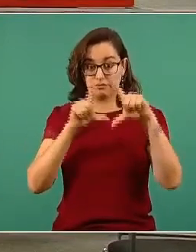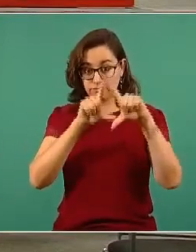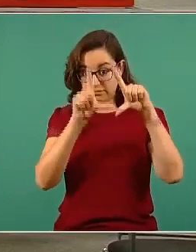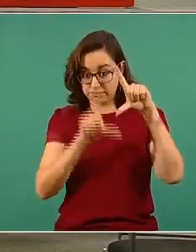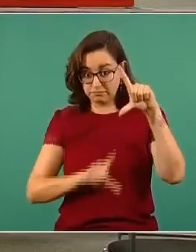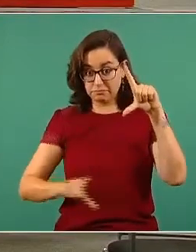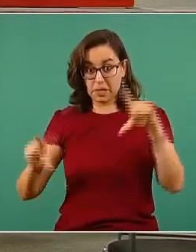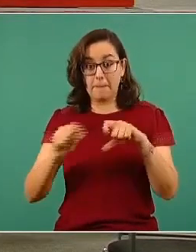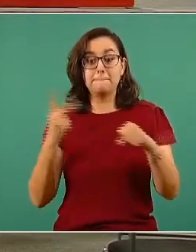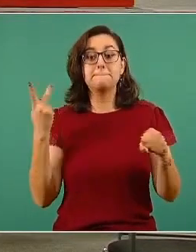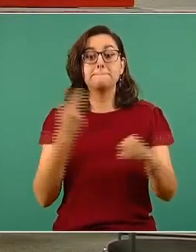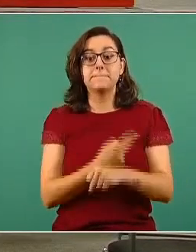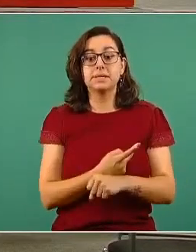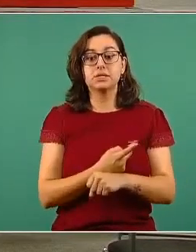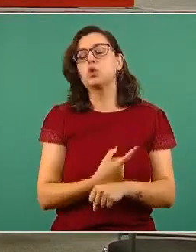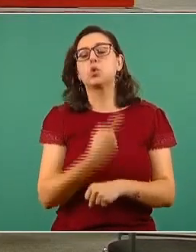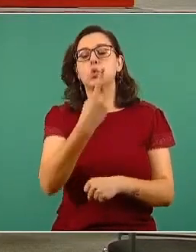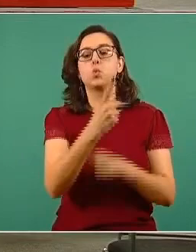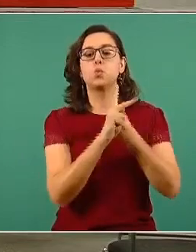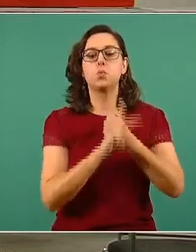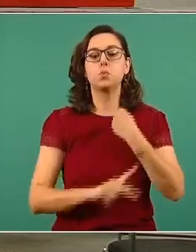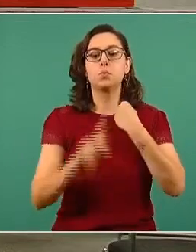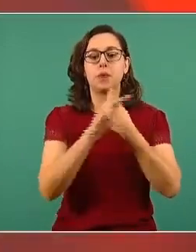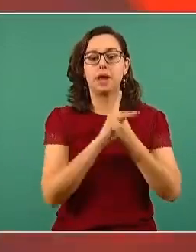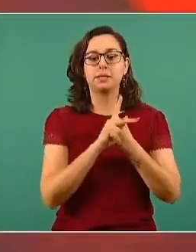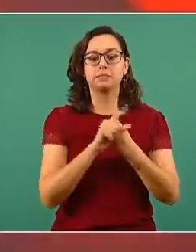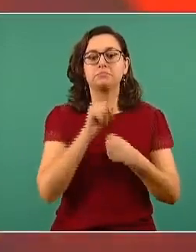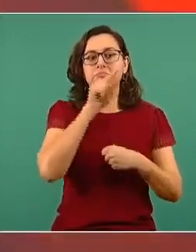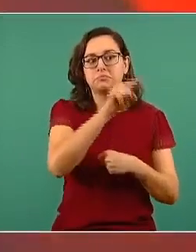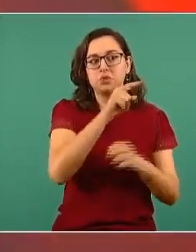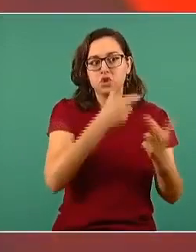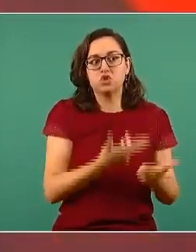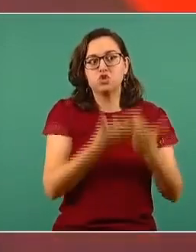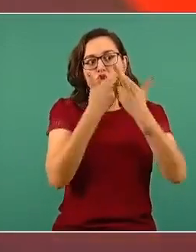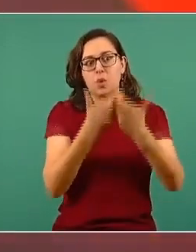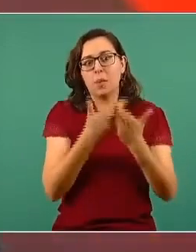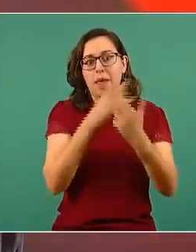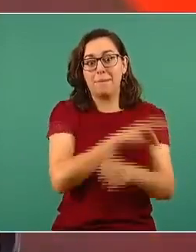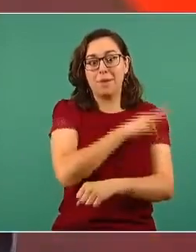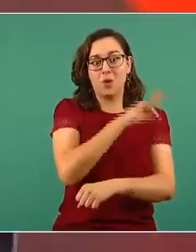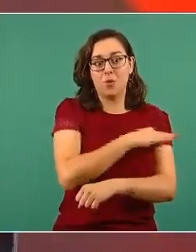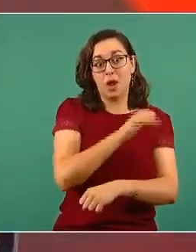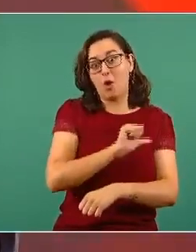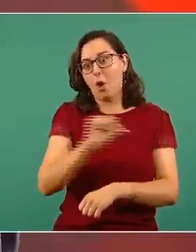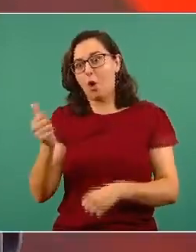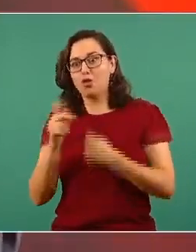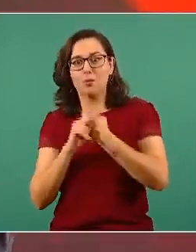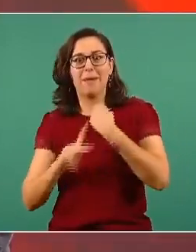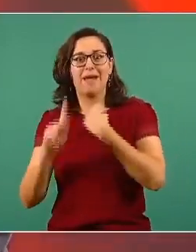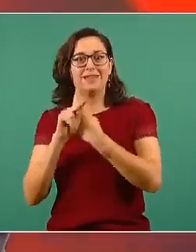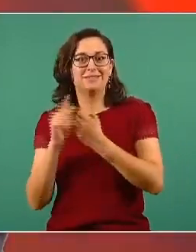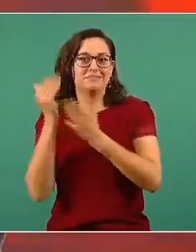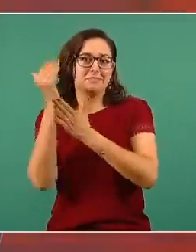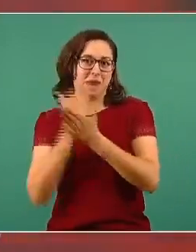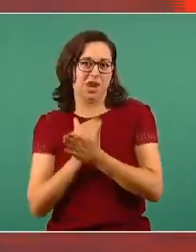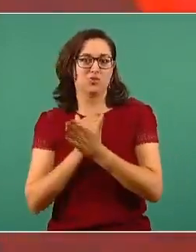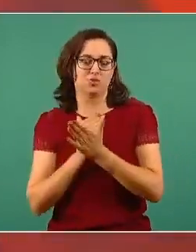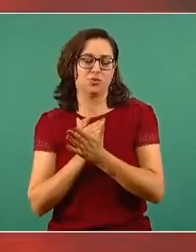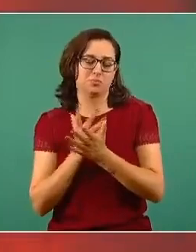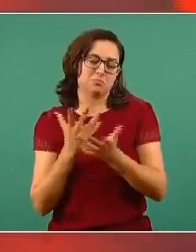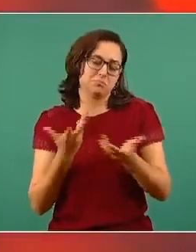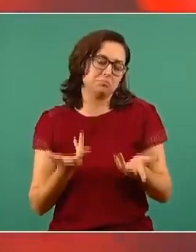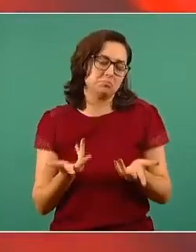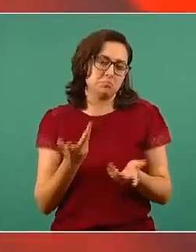darse la circunstancia de que un país tenga una mayor disponibilidad de vacunas que el otro país. Y